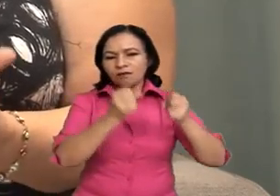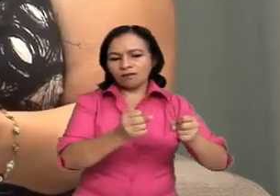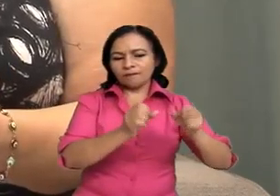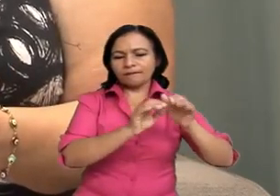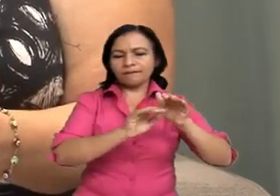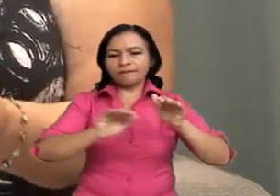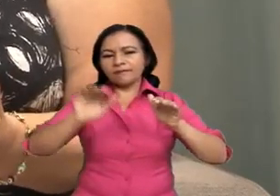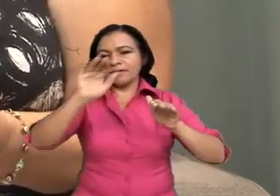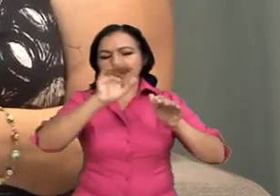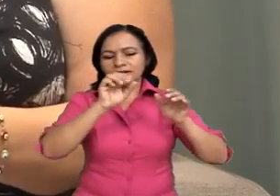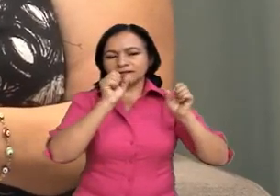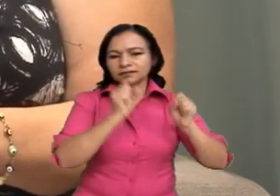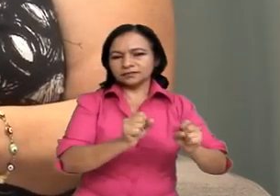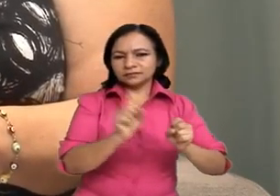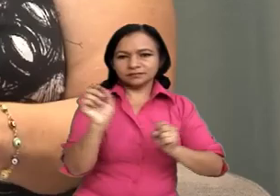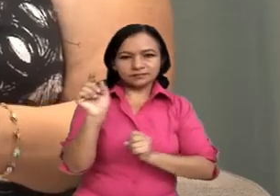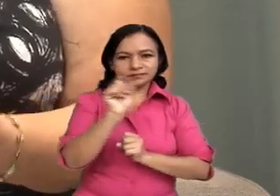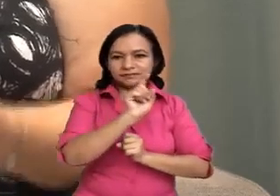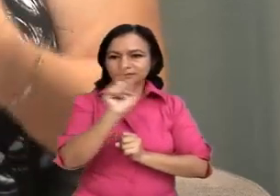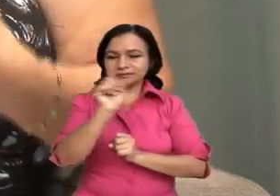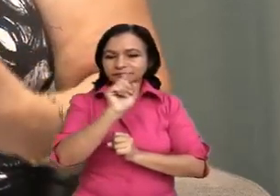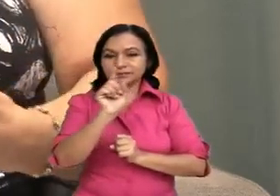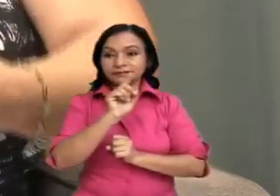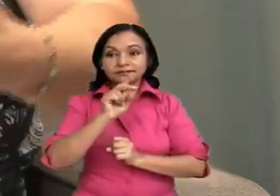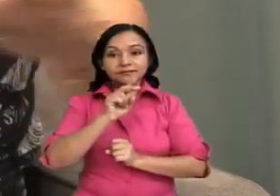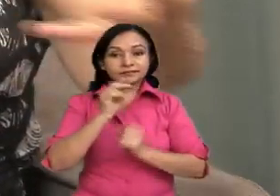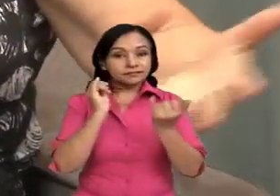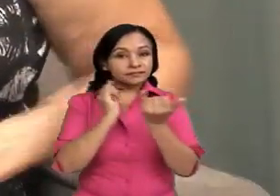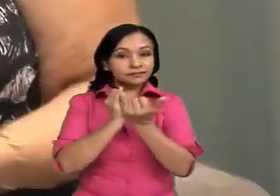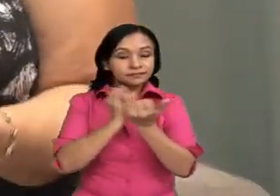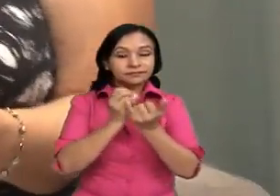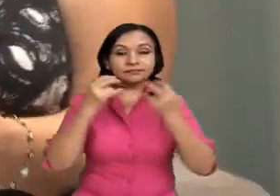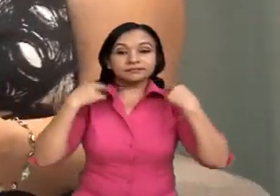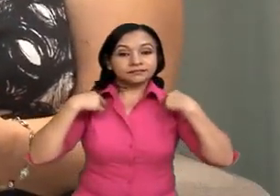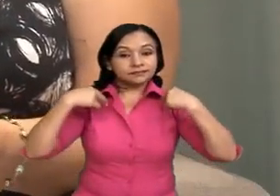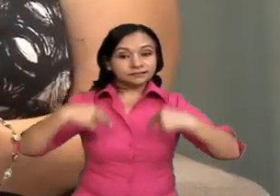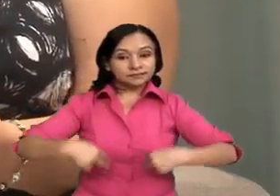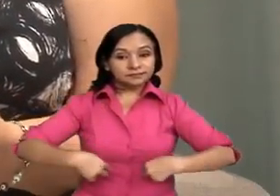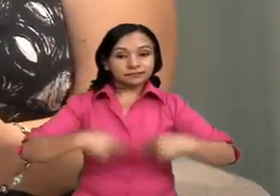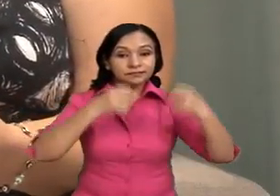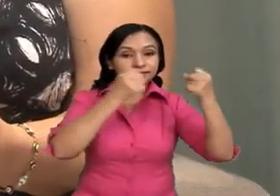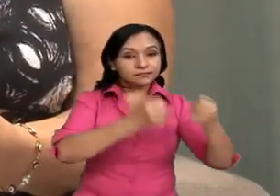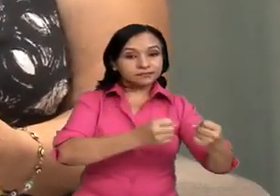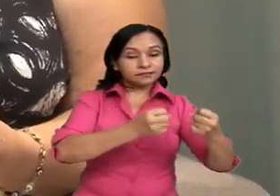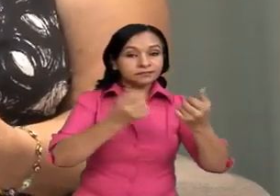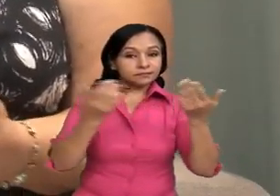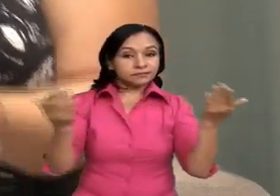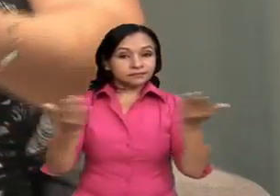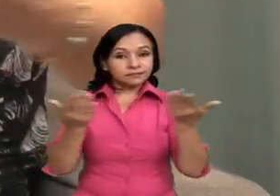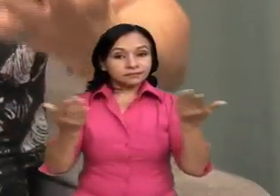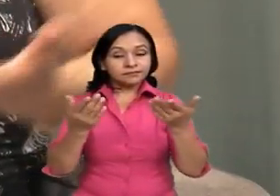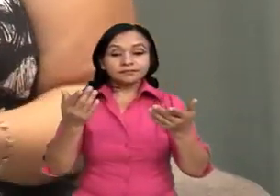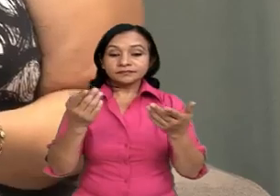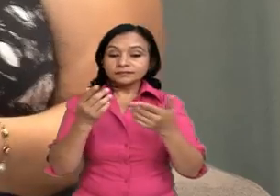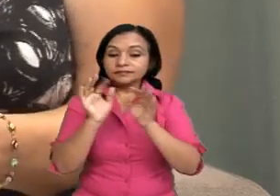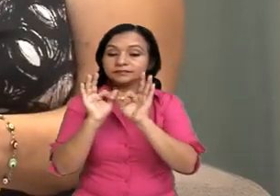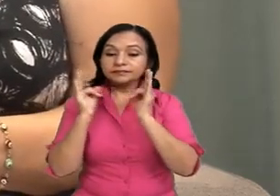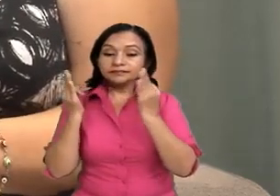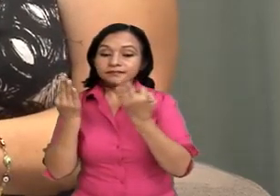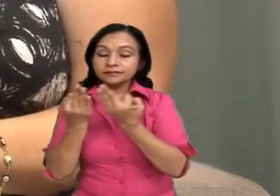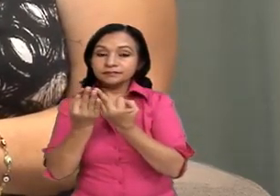extraterrestre. No, el valor debe ser como ser humano. ¿Cómo debemos querernos entre la